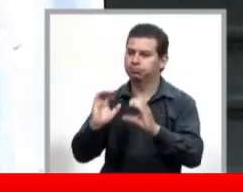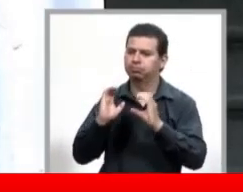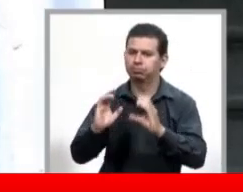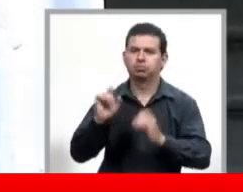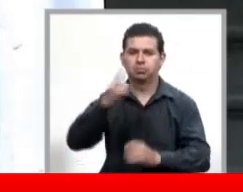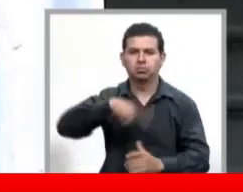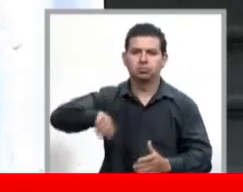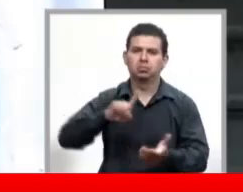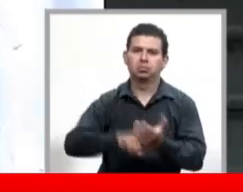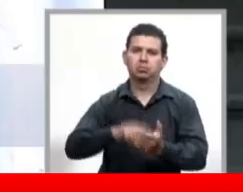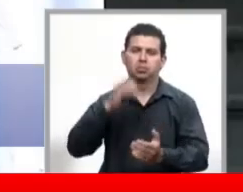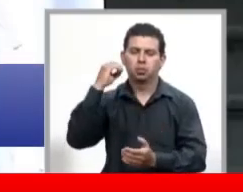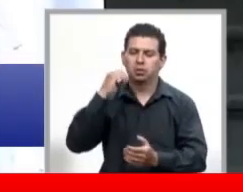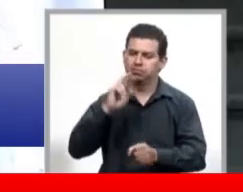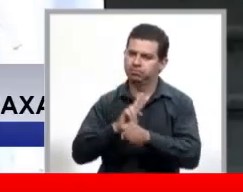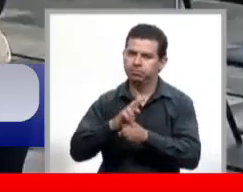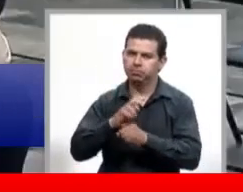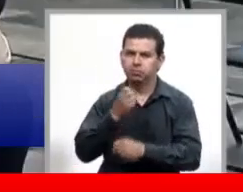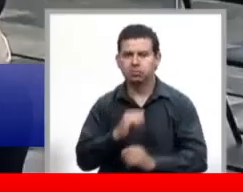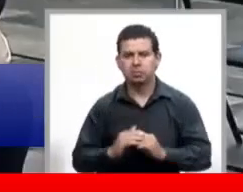centrales.